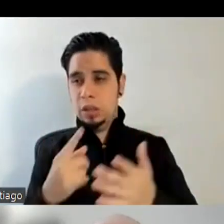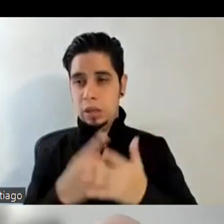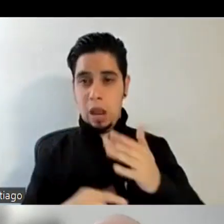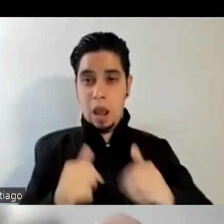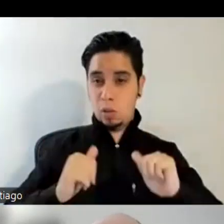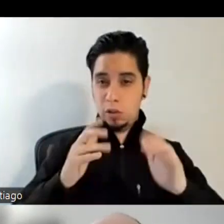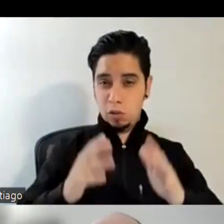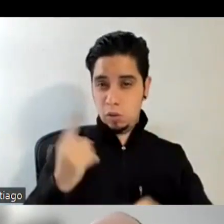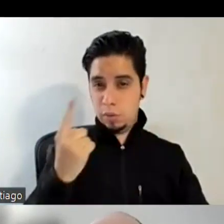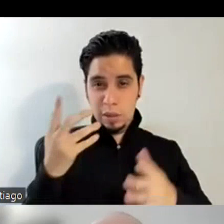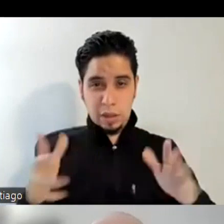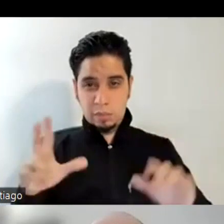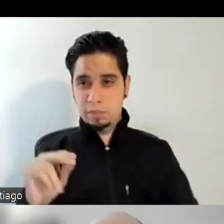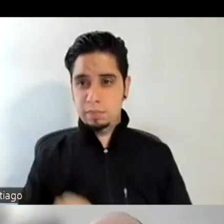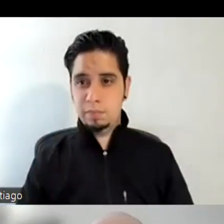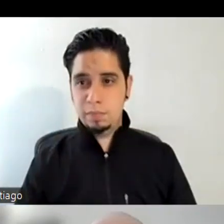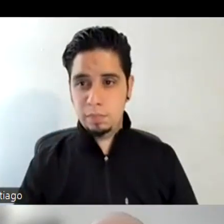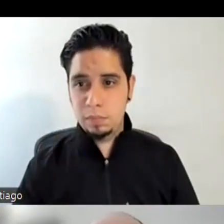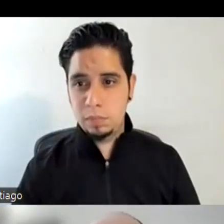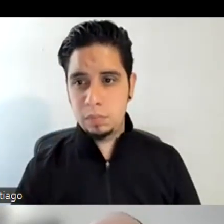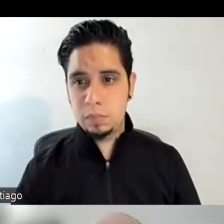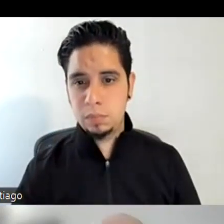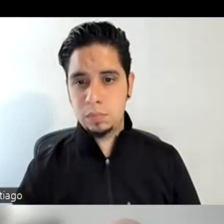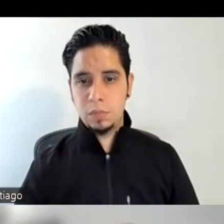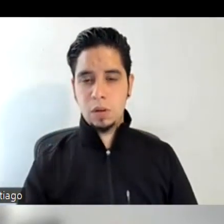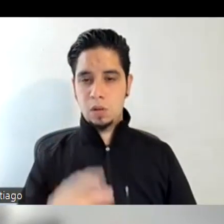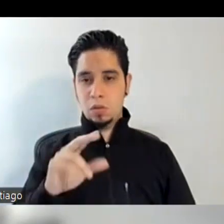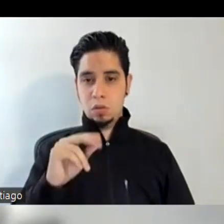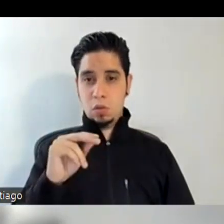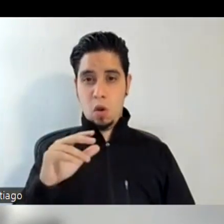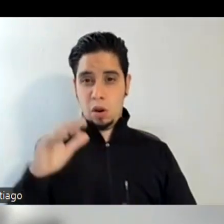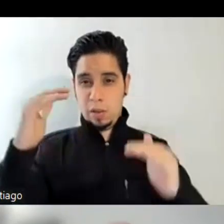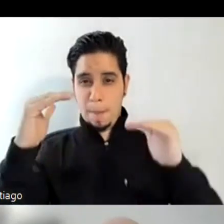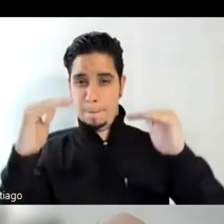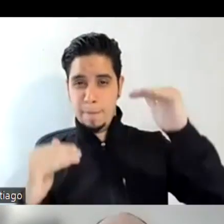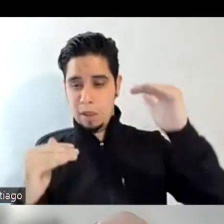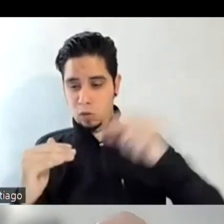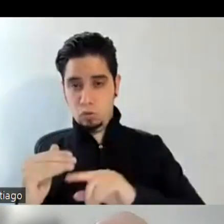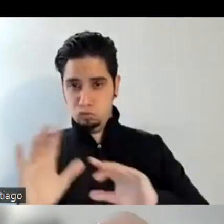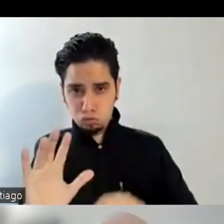que, por ejemplo, tú le dices a una persona... Que no son premios de consuelo, o sea, que no es que sean menos tampoco, porque